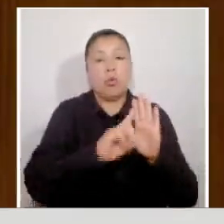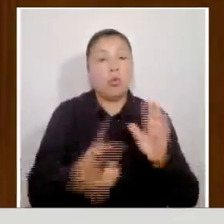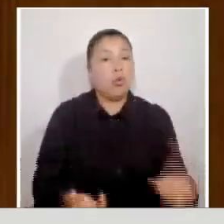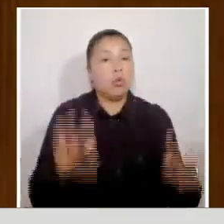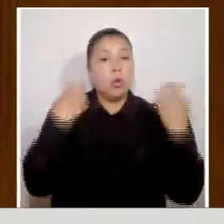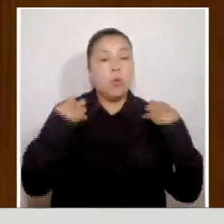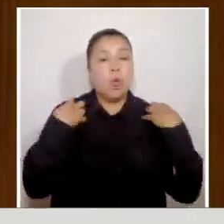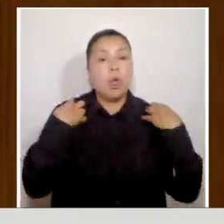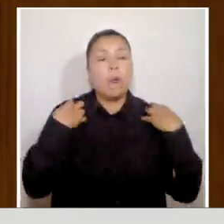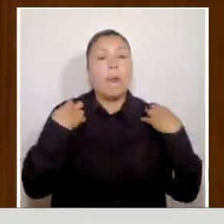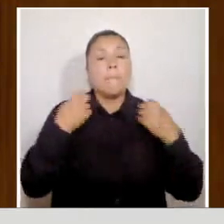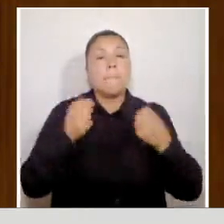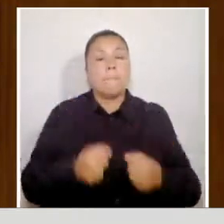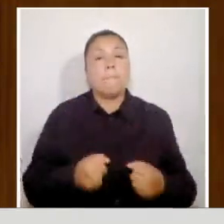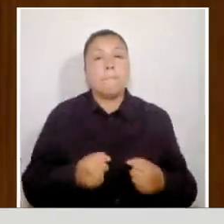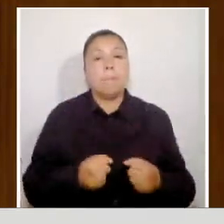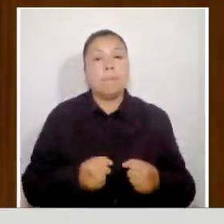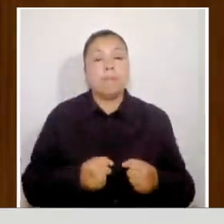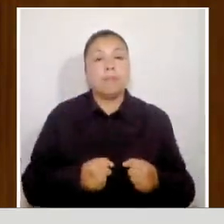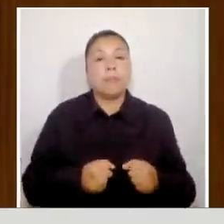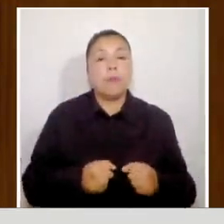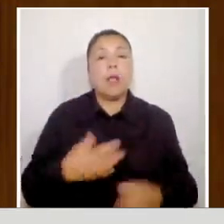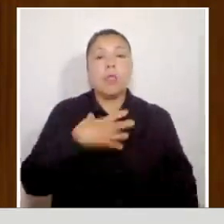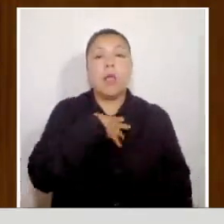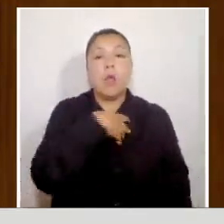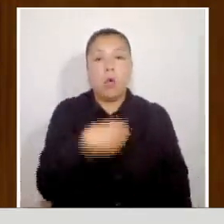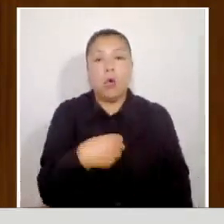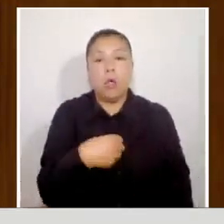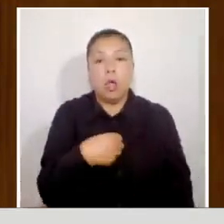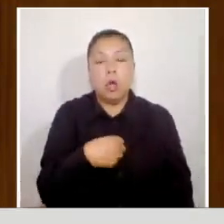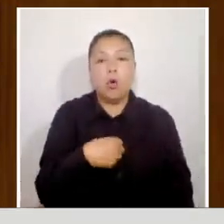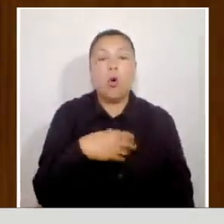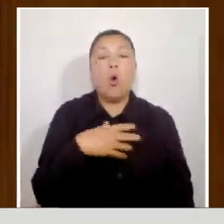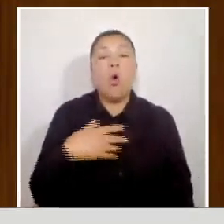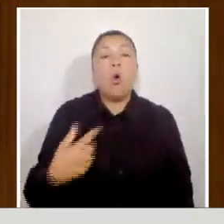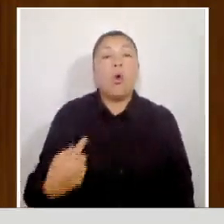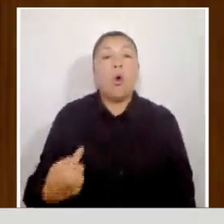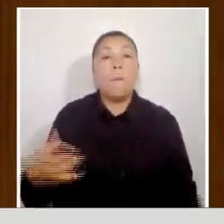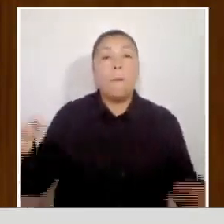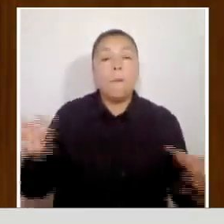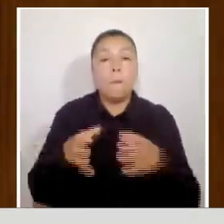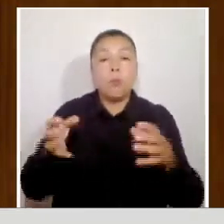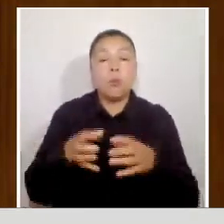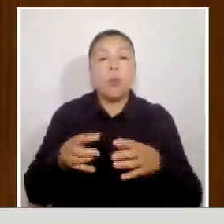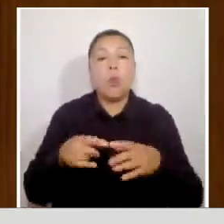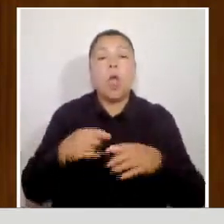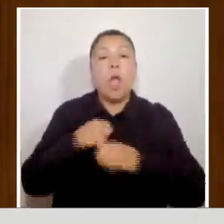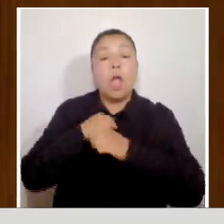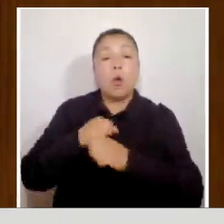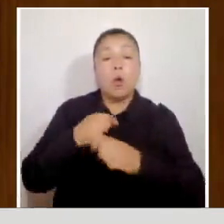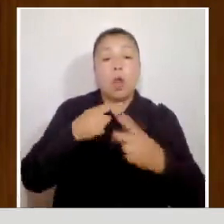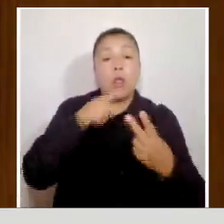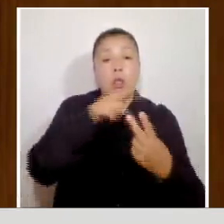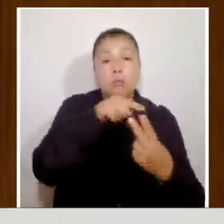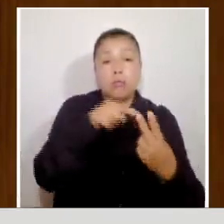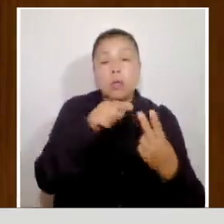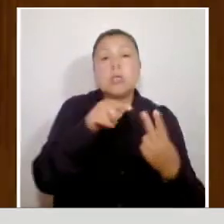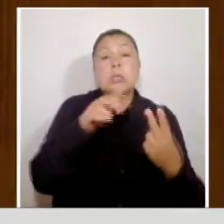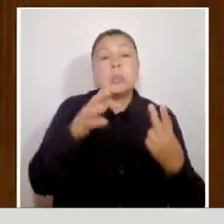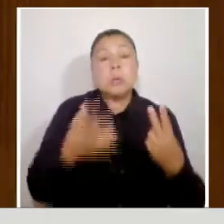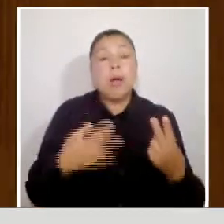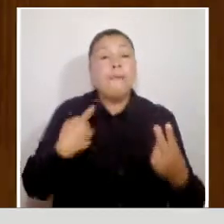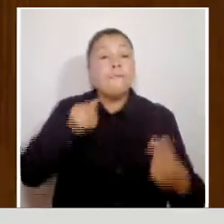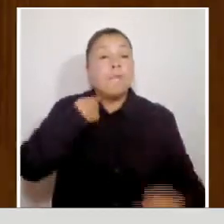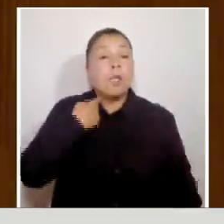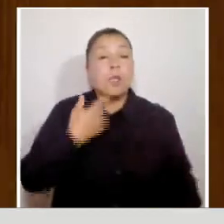posible utilización de los hijos como medio de ataque en contra del otro progenitor siendo este también víctima